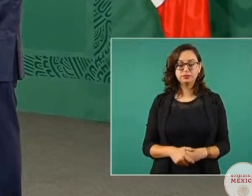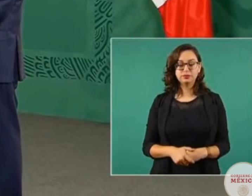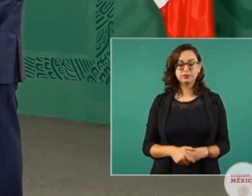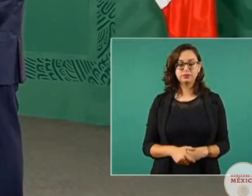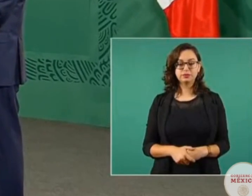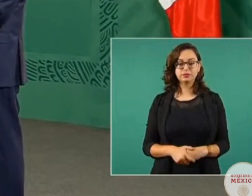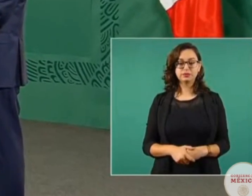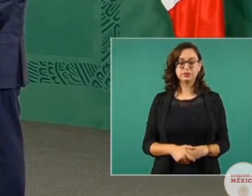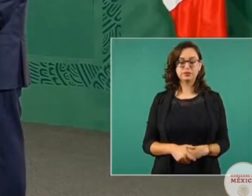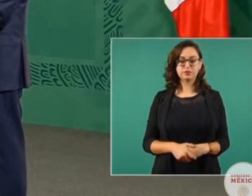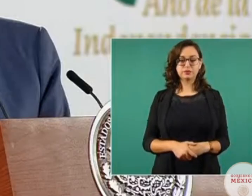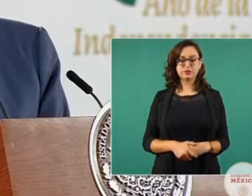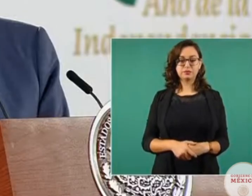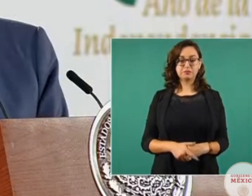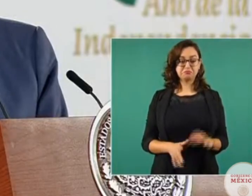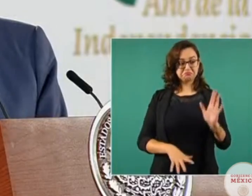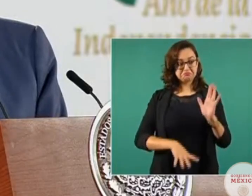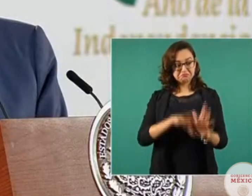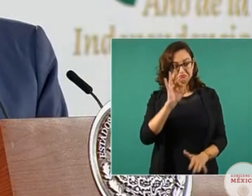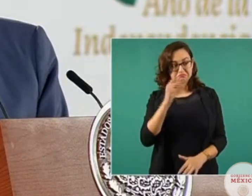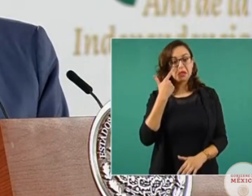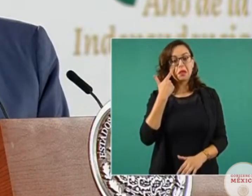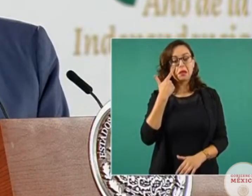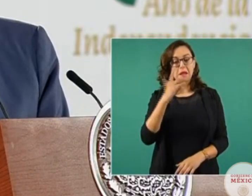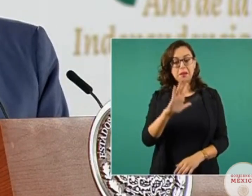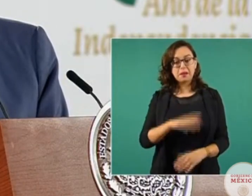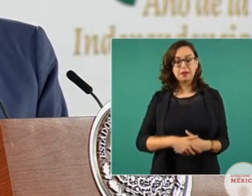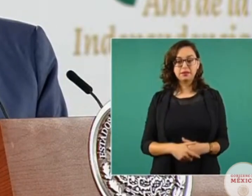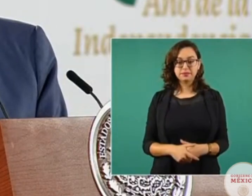En una de esas puede ser que lo encuentren.